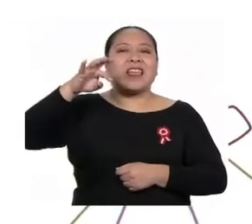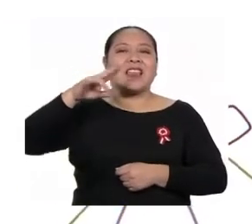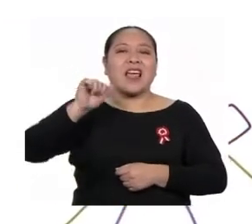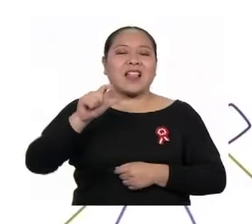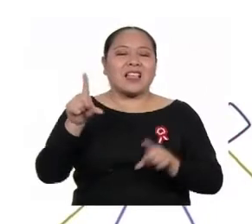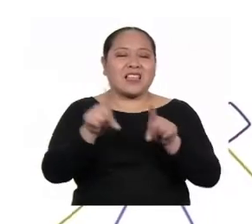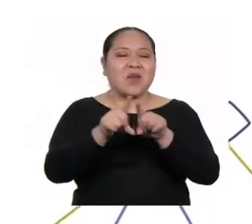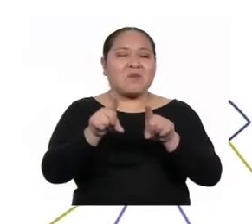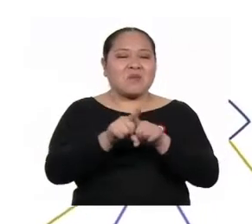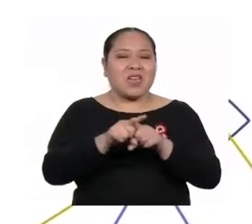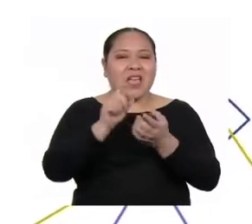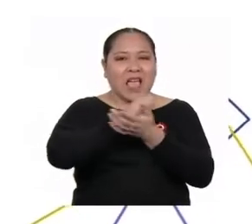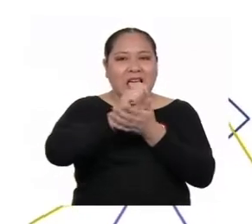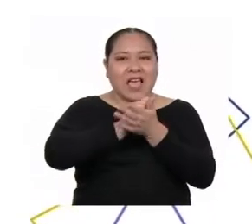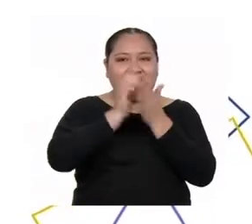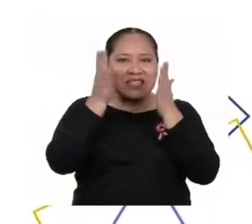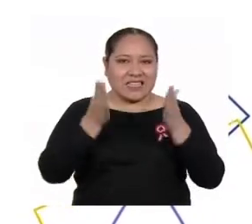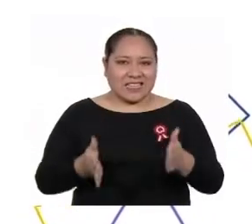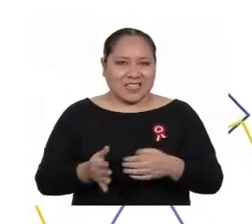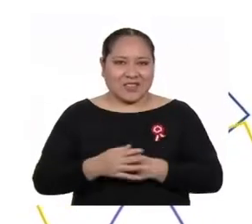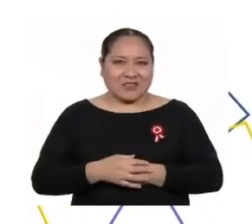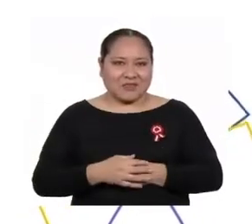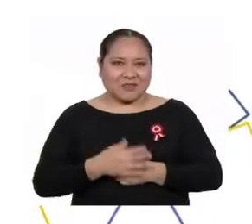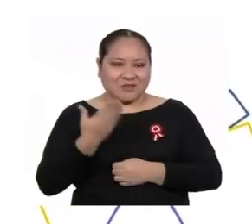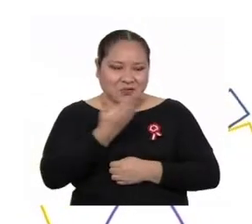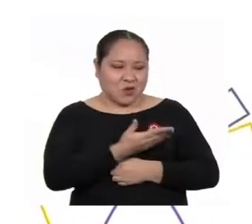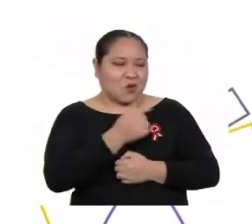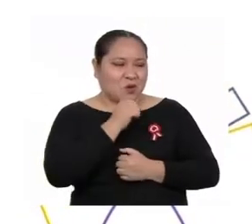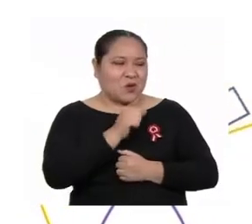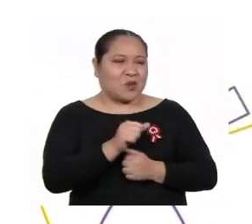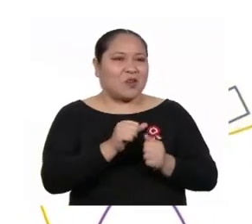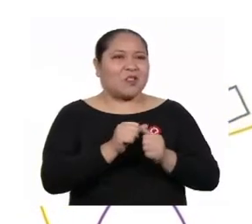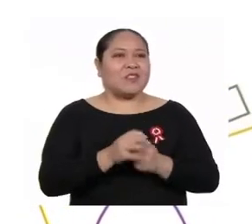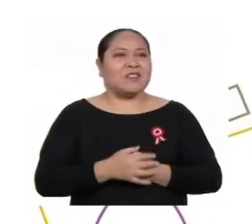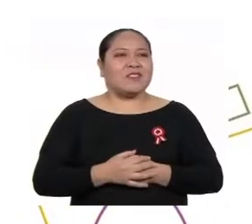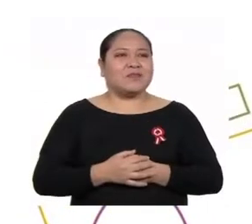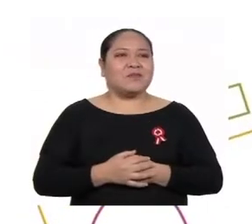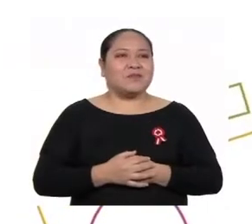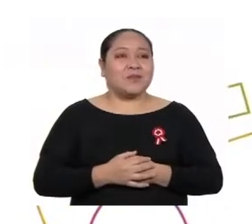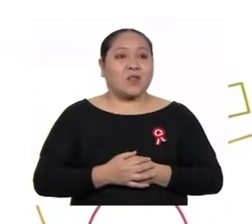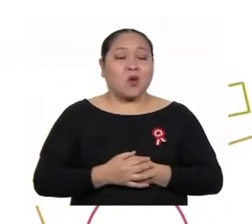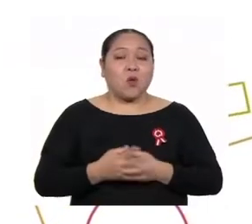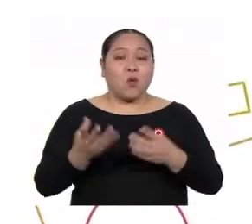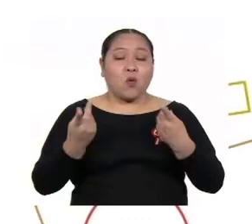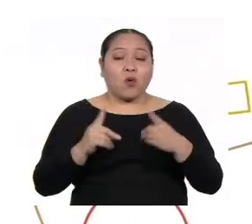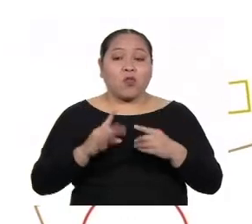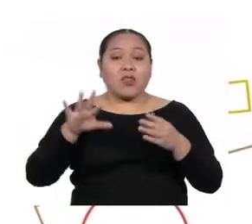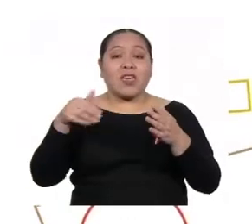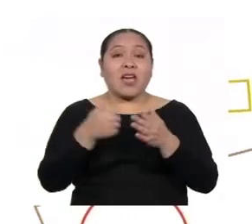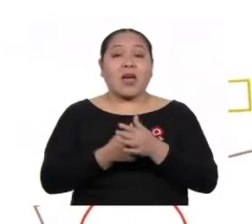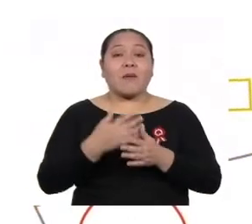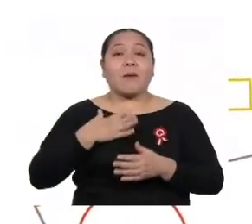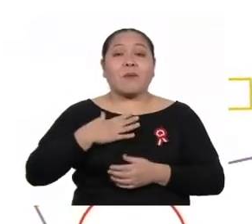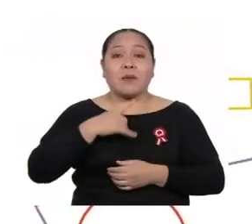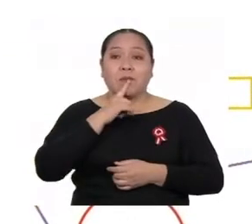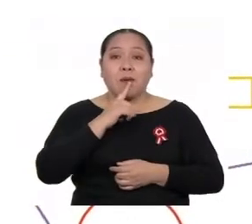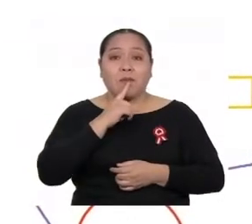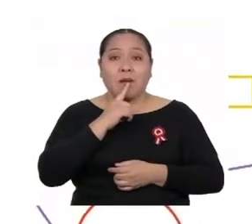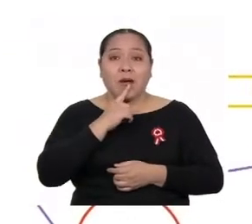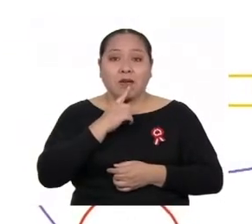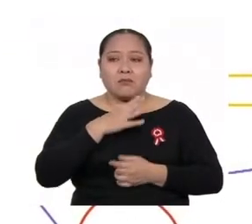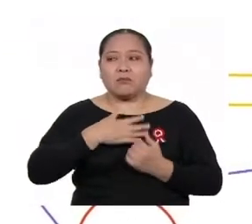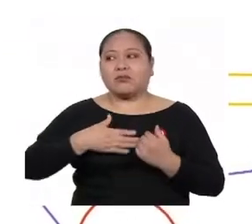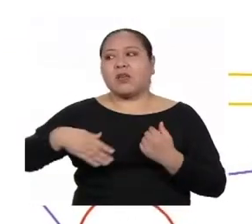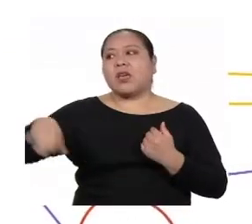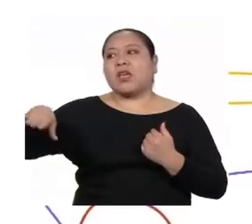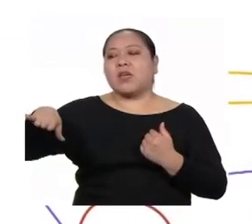escritor. Ahora continúa tú y Aramis. Cada vez que llegaba mi padre de sus largas